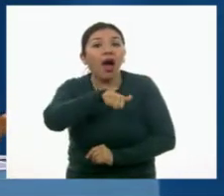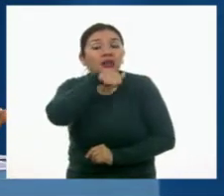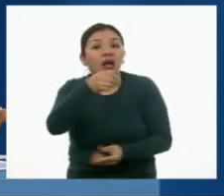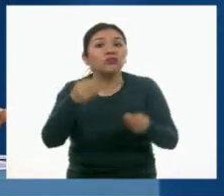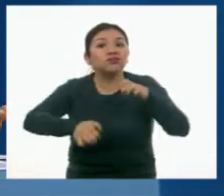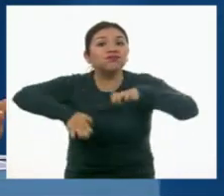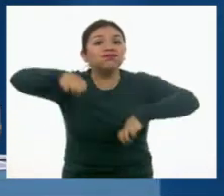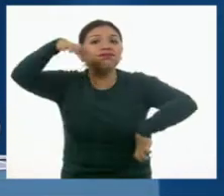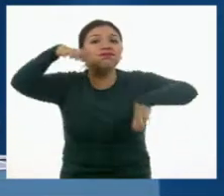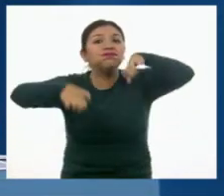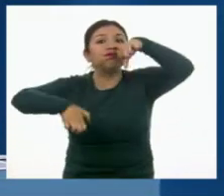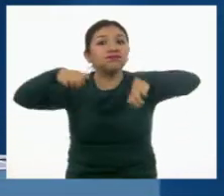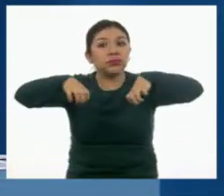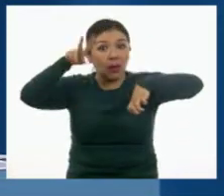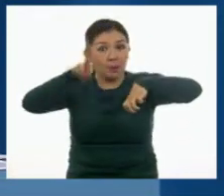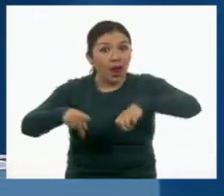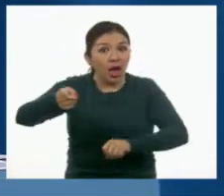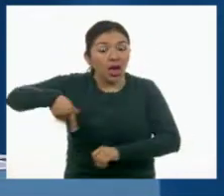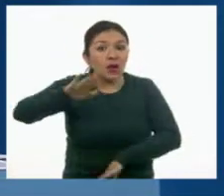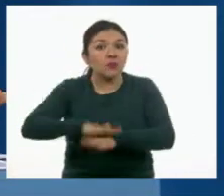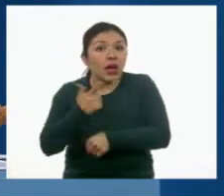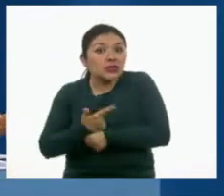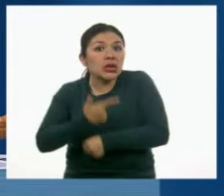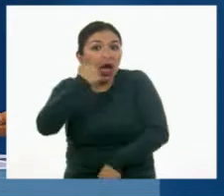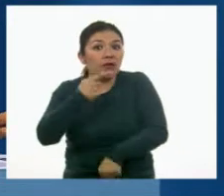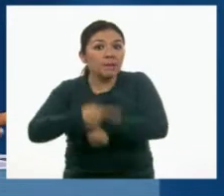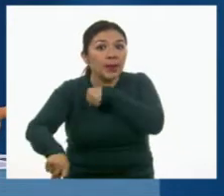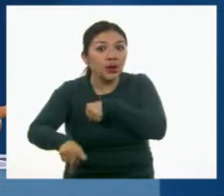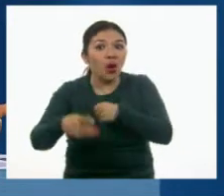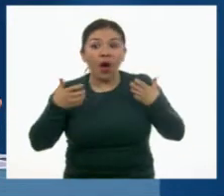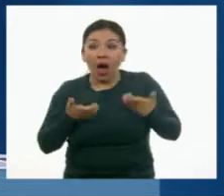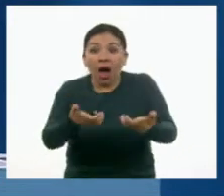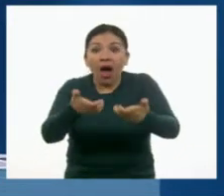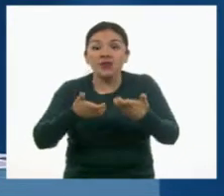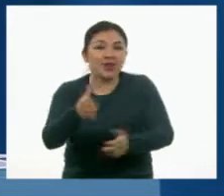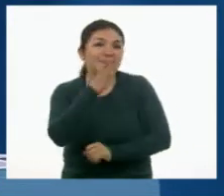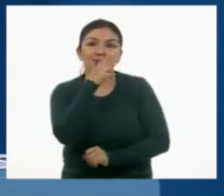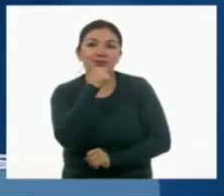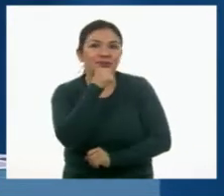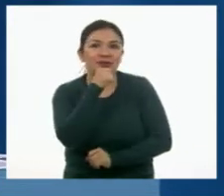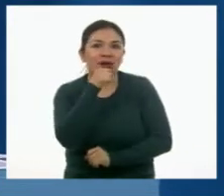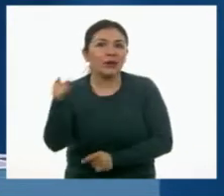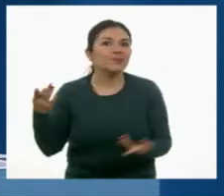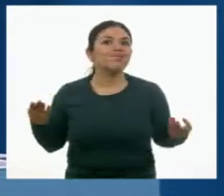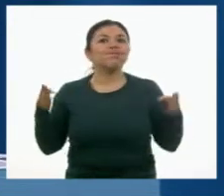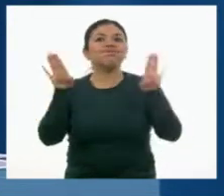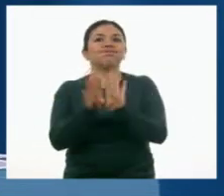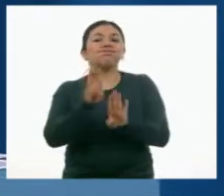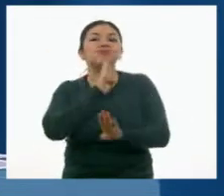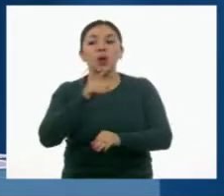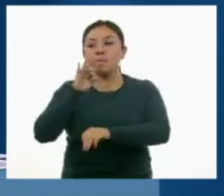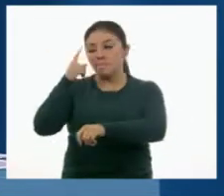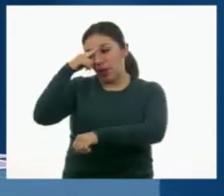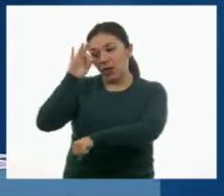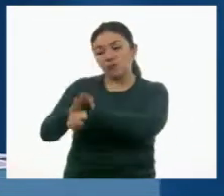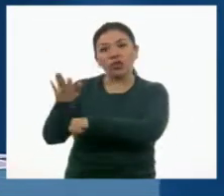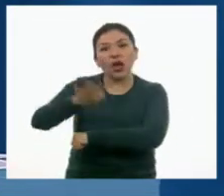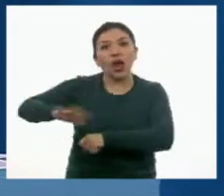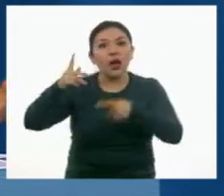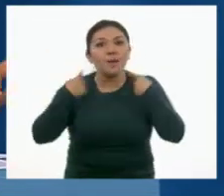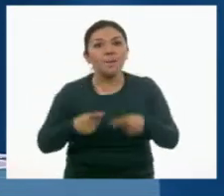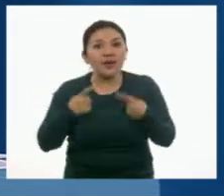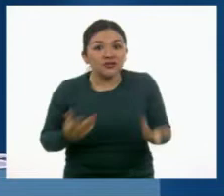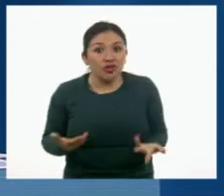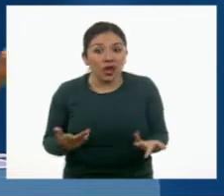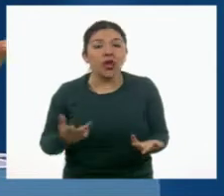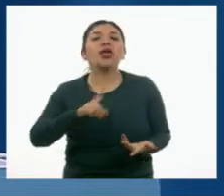65 para las que realmente es un riesgo latente andar en la calle. Entonces se tomaron estas medidas para proteger la población y también, bueno,